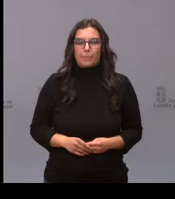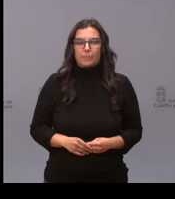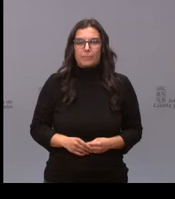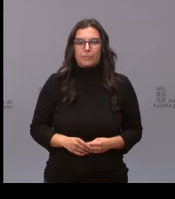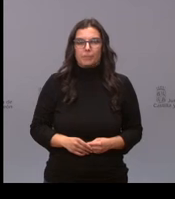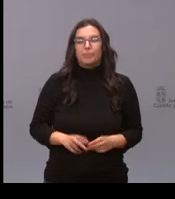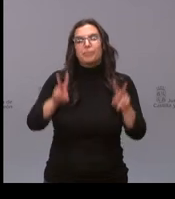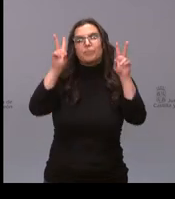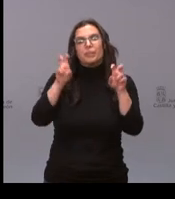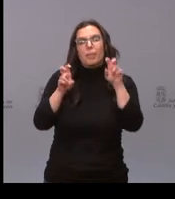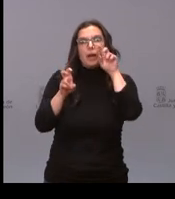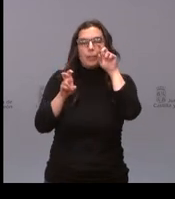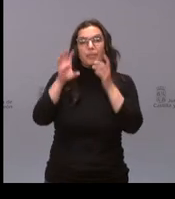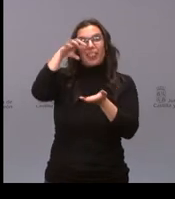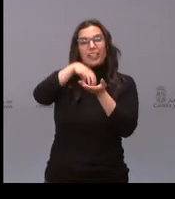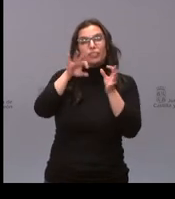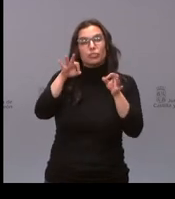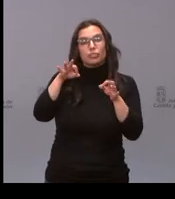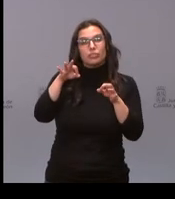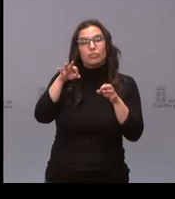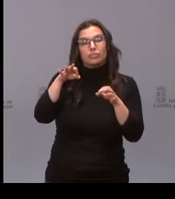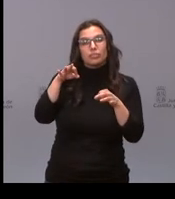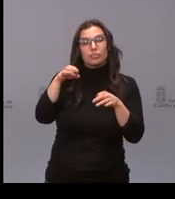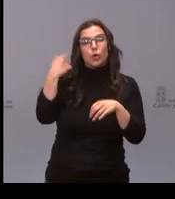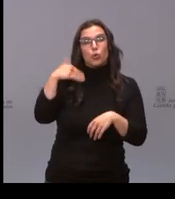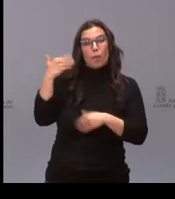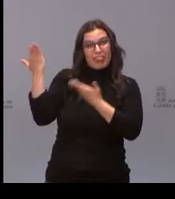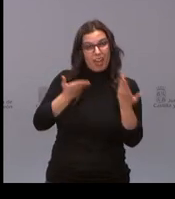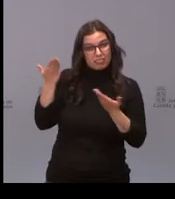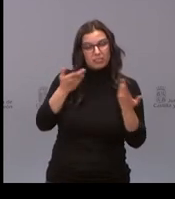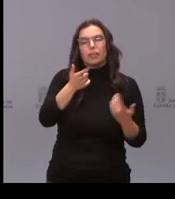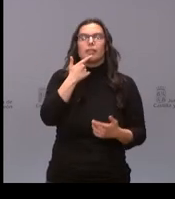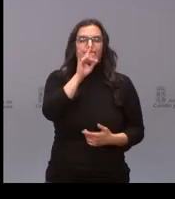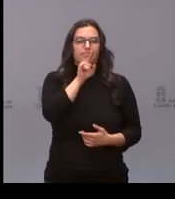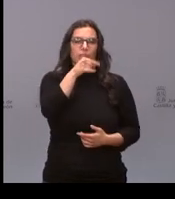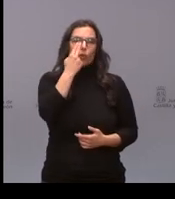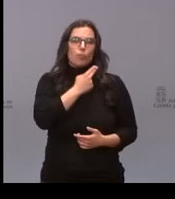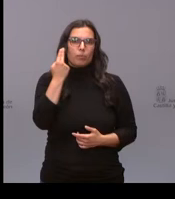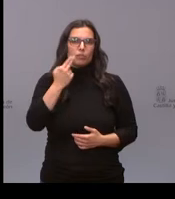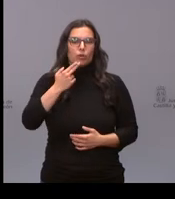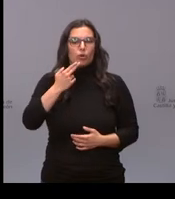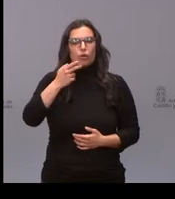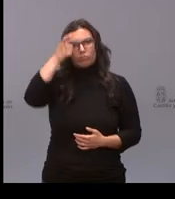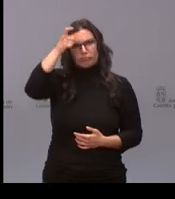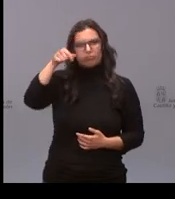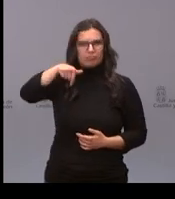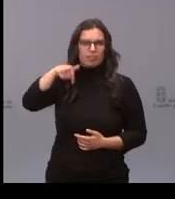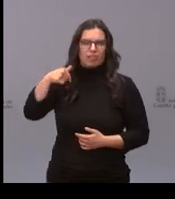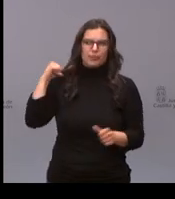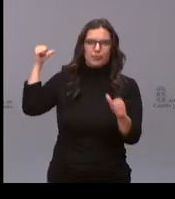Respecto del centro de Numancia, mire, ese es un compromiso que Garray reivindica desde hace